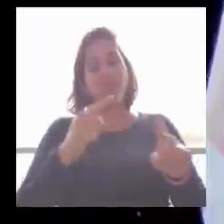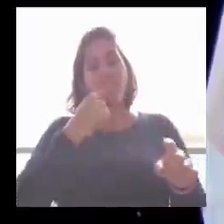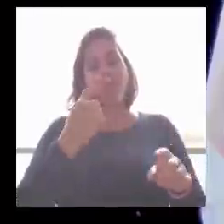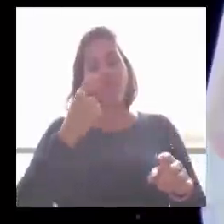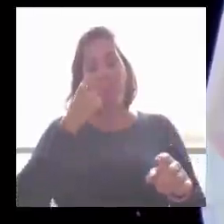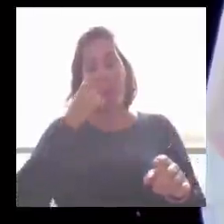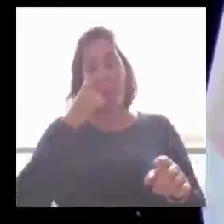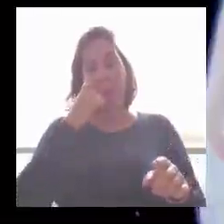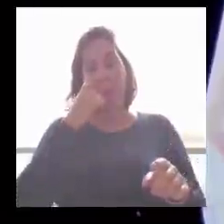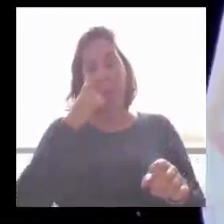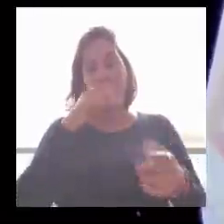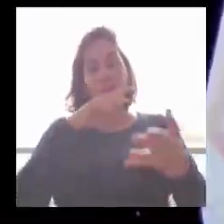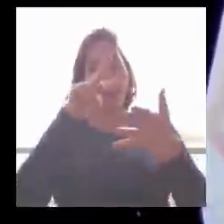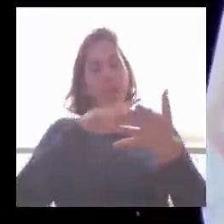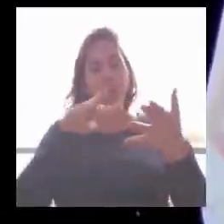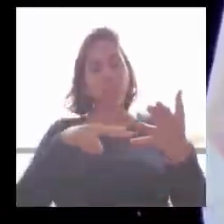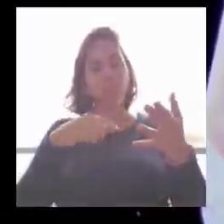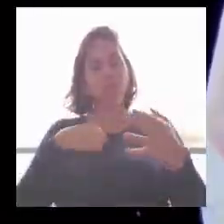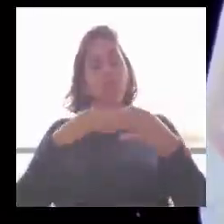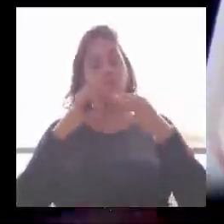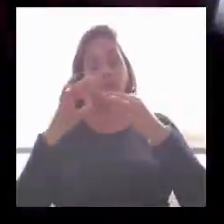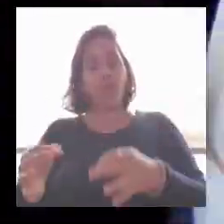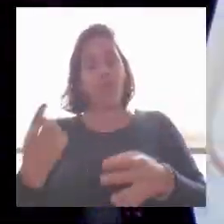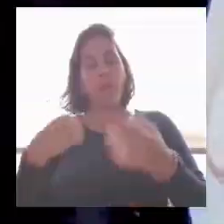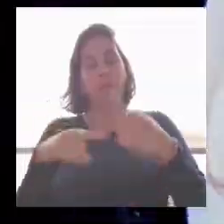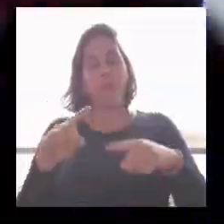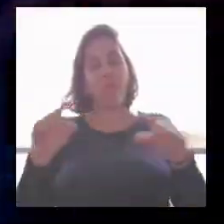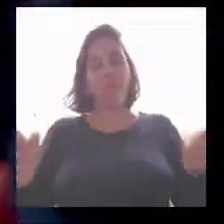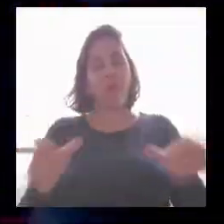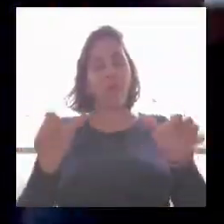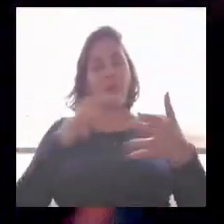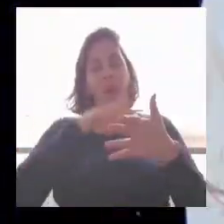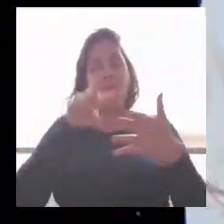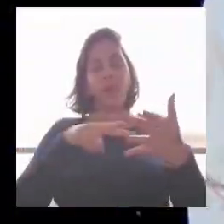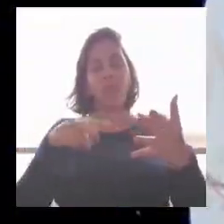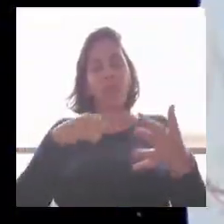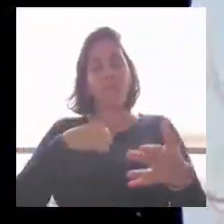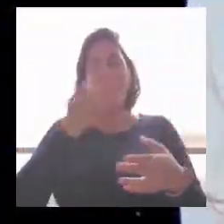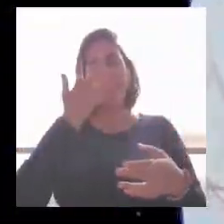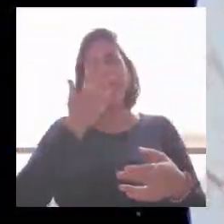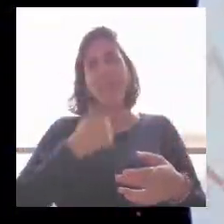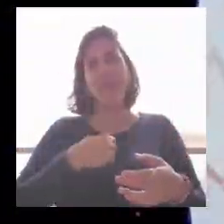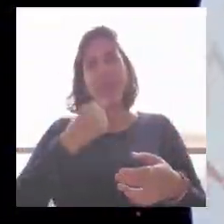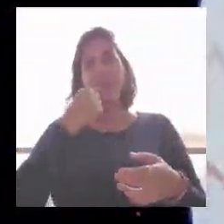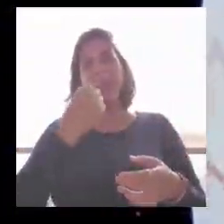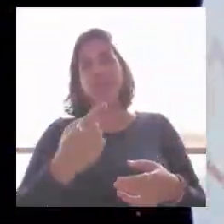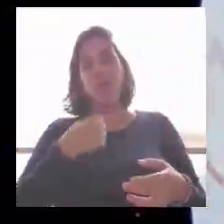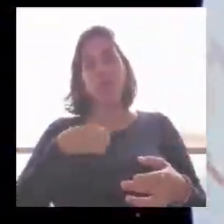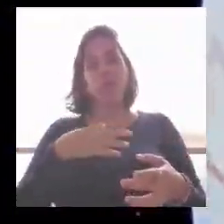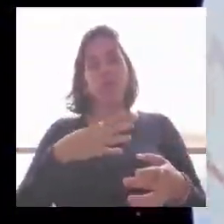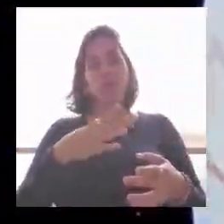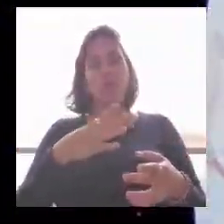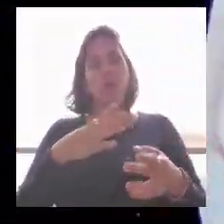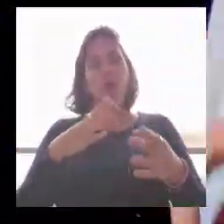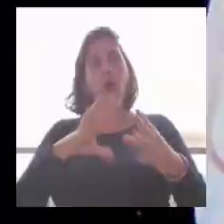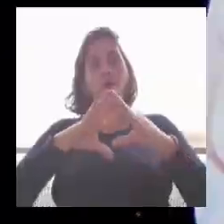es la lectura. Iba a ir hacia ahí, pero voy a hacerles el spoiler. La lectura, a mí me encanta definirla como artefacto cultural. La lectura